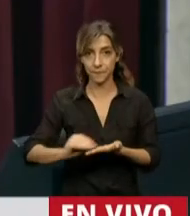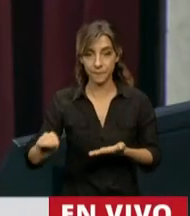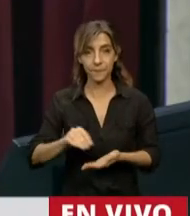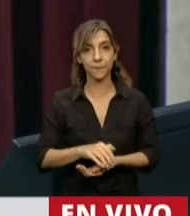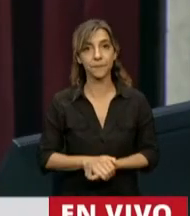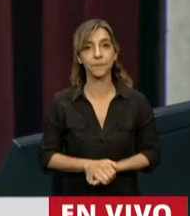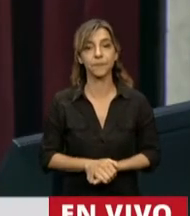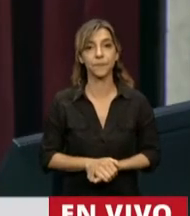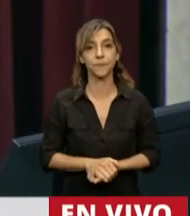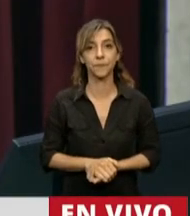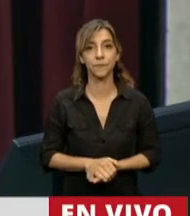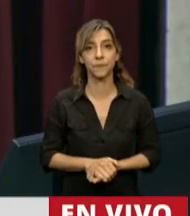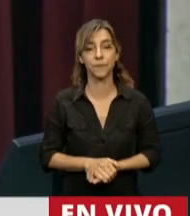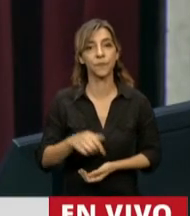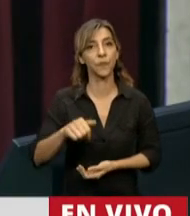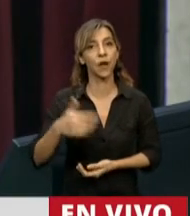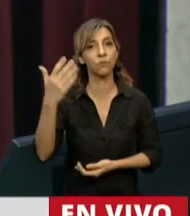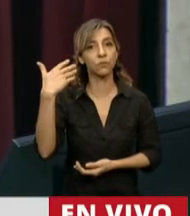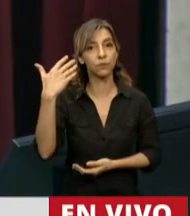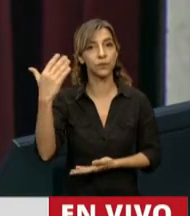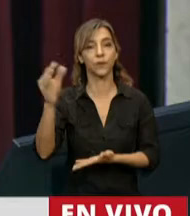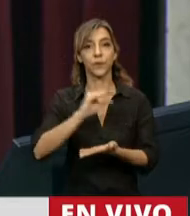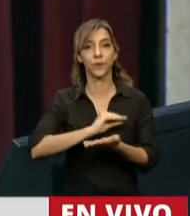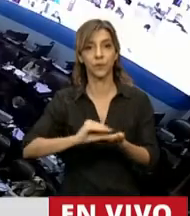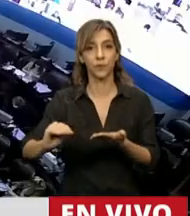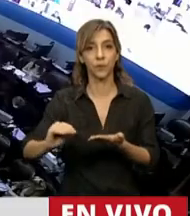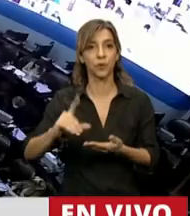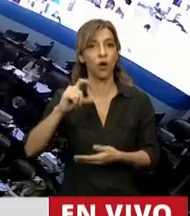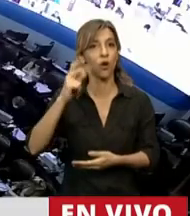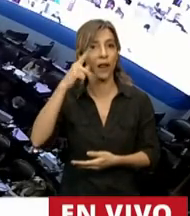Tiene la palabra el diputado Marcelo Koenig.